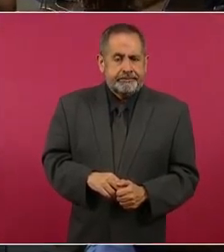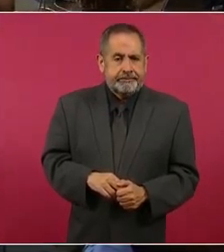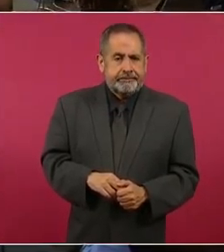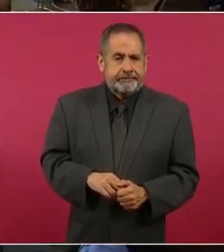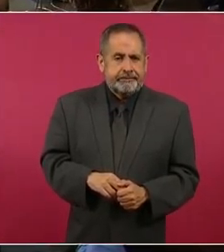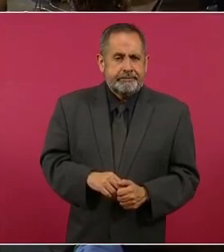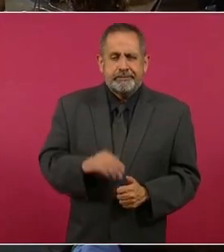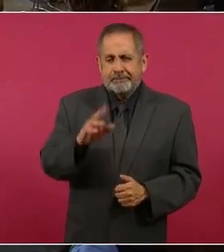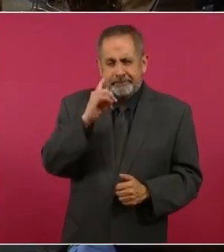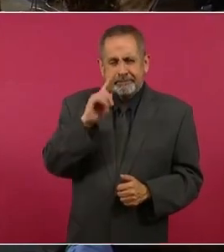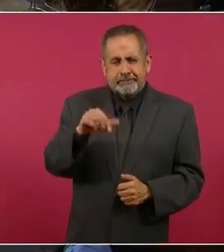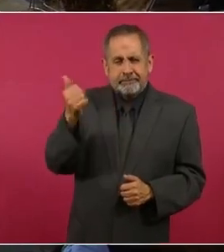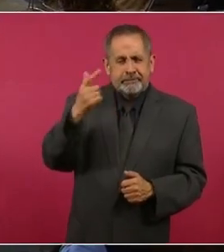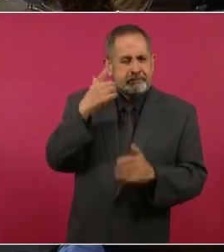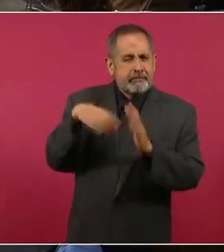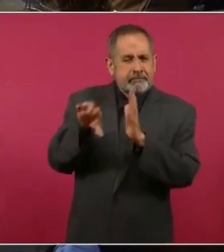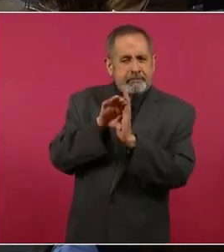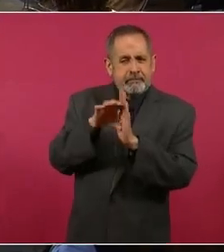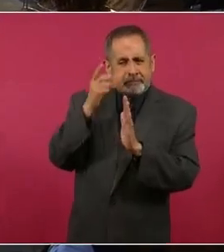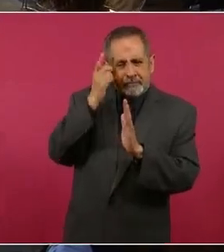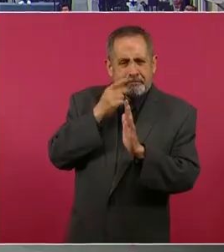A ver si no está por ahí la alcoba.